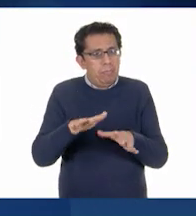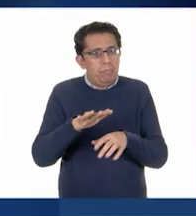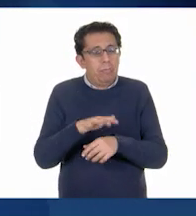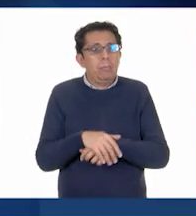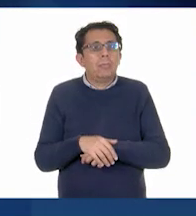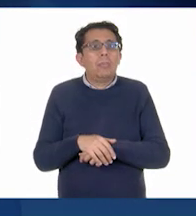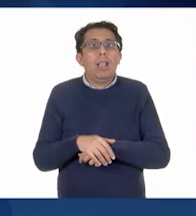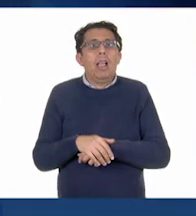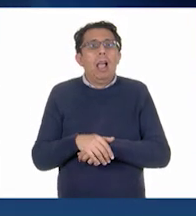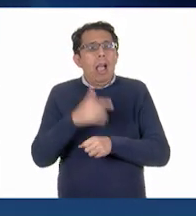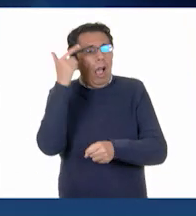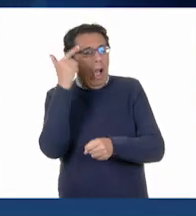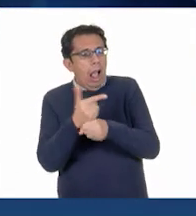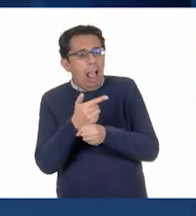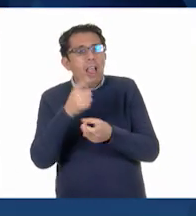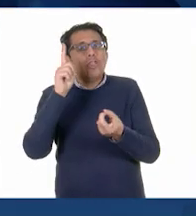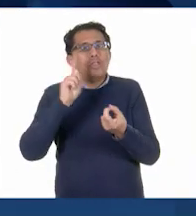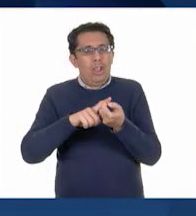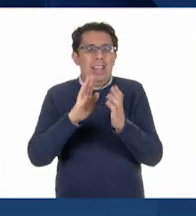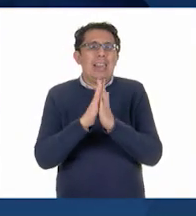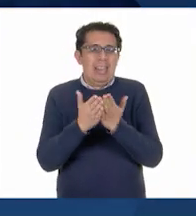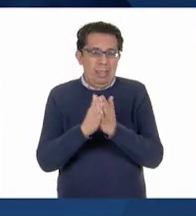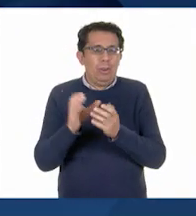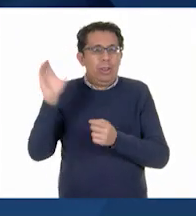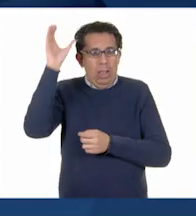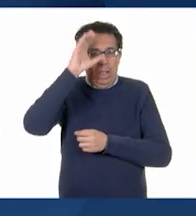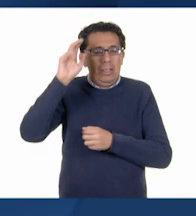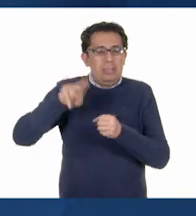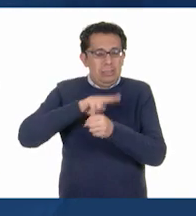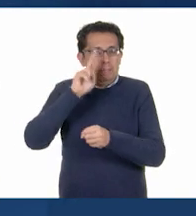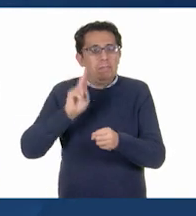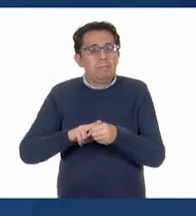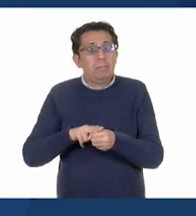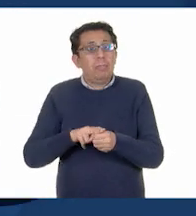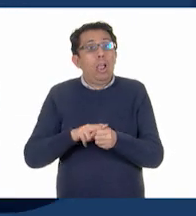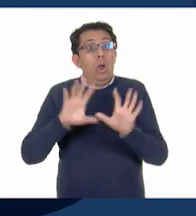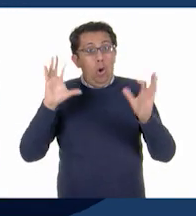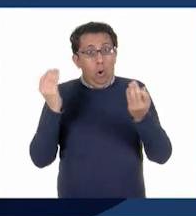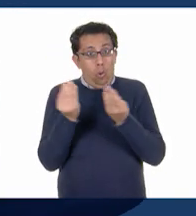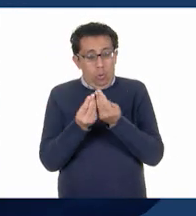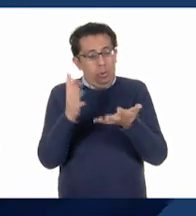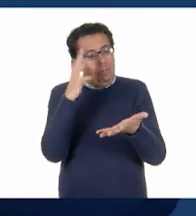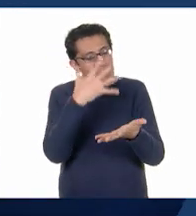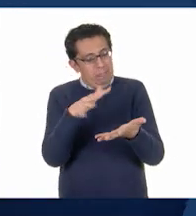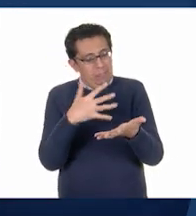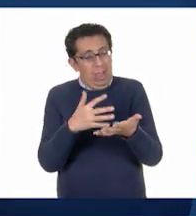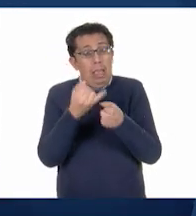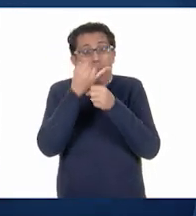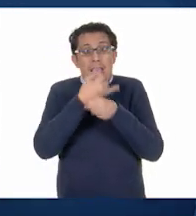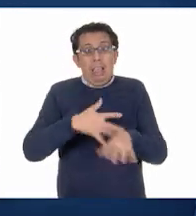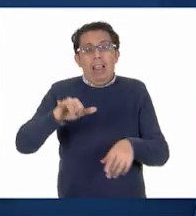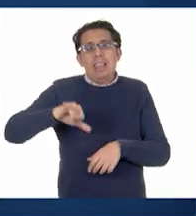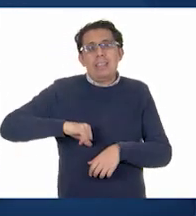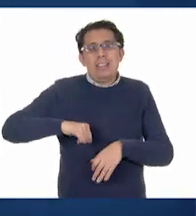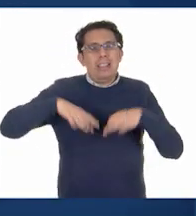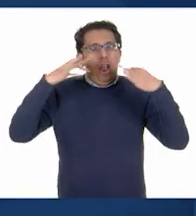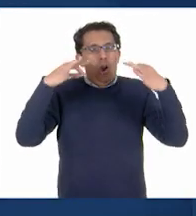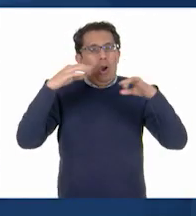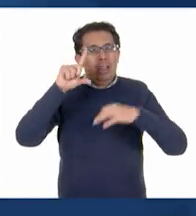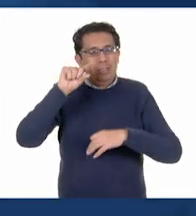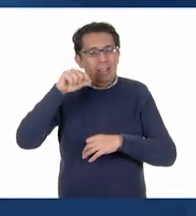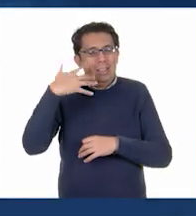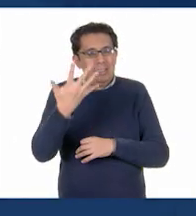encontrarla en nuestro libro de texto de Ciencias Naturales. Leamos todos juntos el dato interesante que aparece en la página